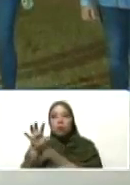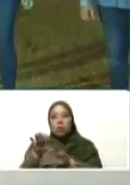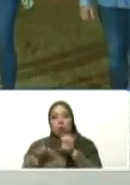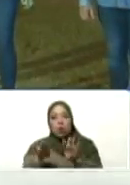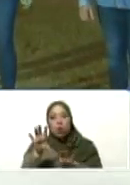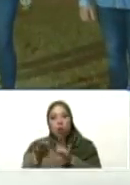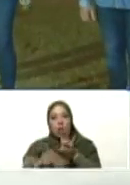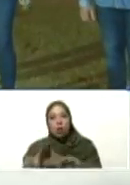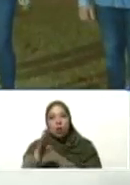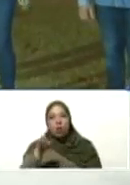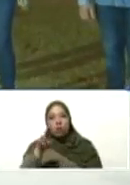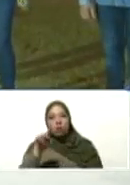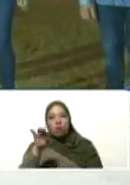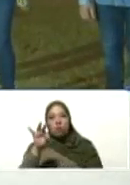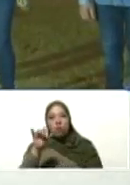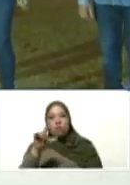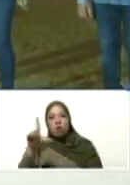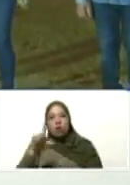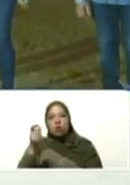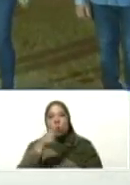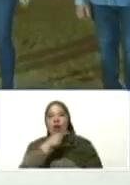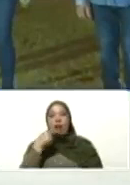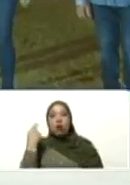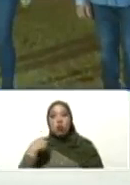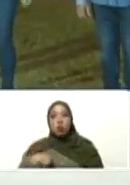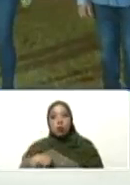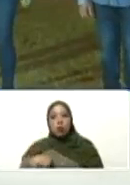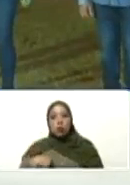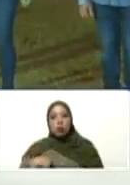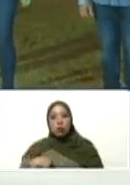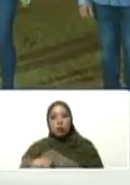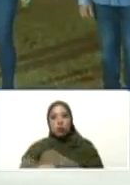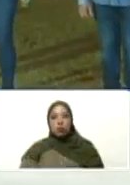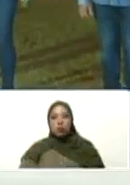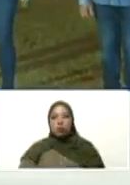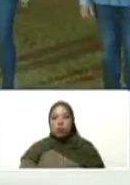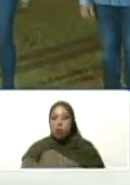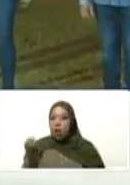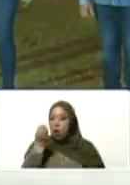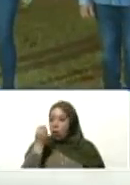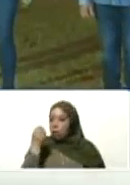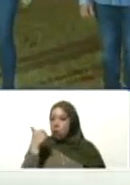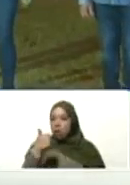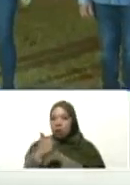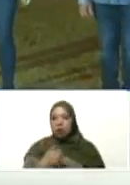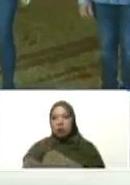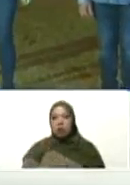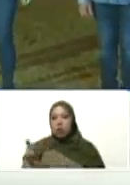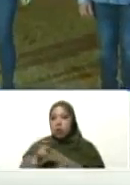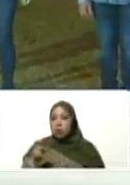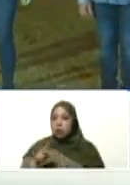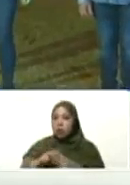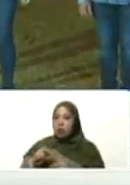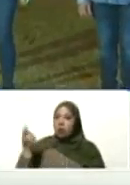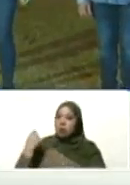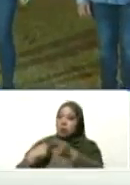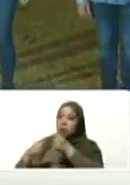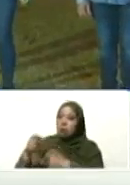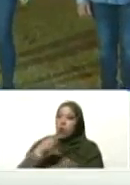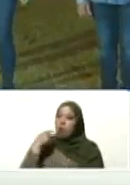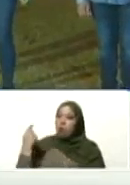bien en Rusia, se consumen muy bien. Y bueno, seguro, si Rusia lo necesita, en Venezuela